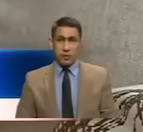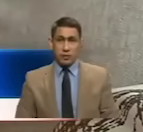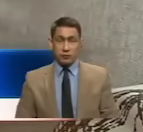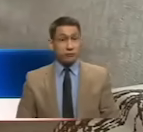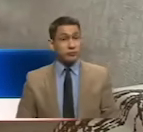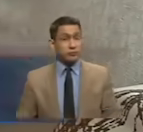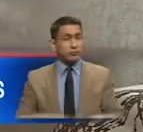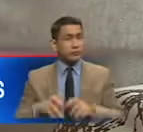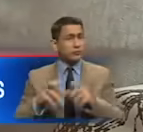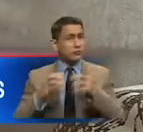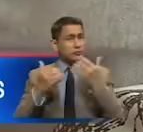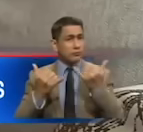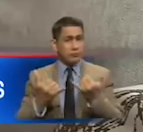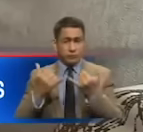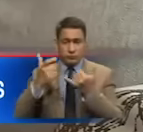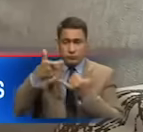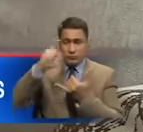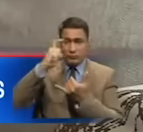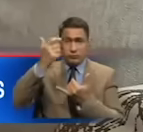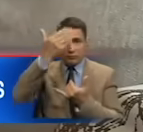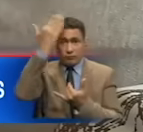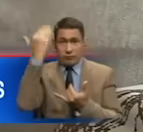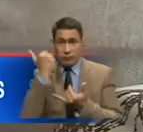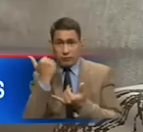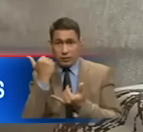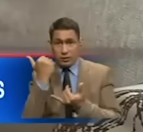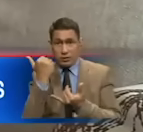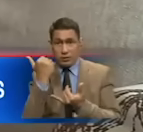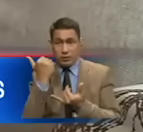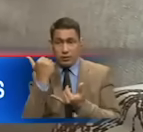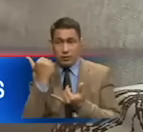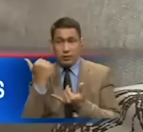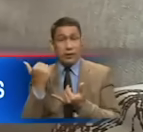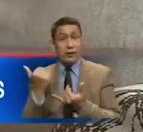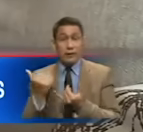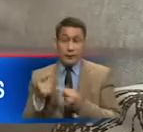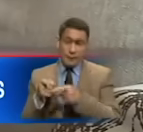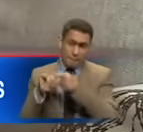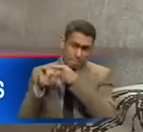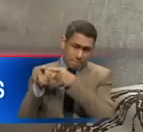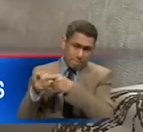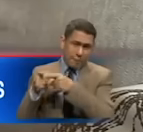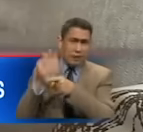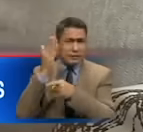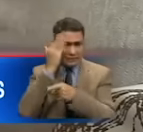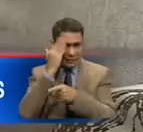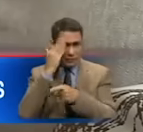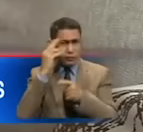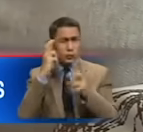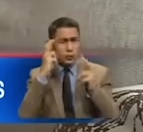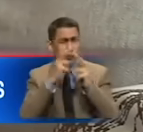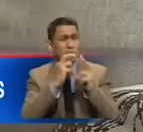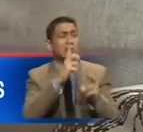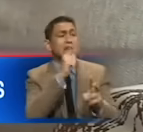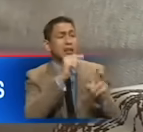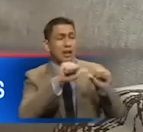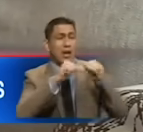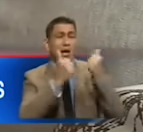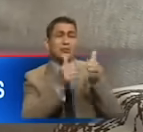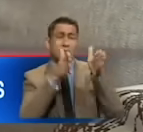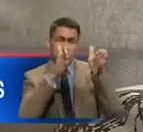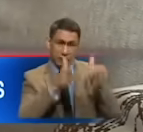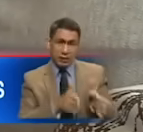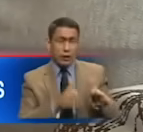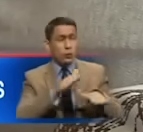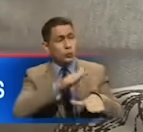su tiempo por Fernando son los que estaban pidiendo favores a los narcotraficantes de que tengan la ubicación de Fernando,